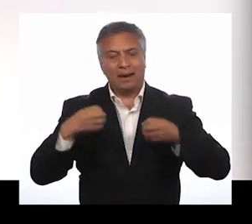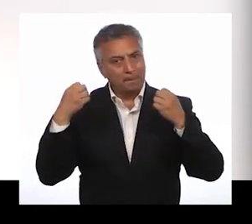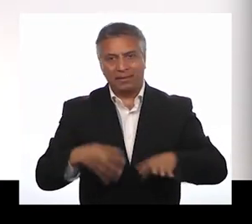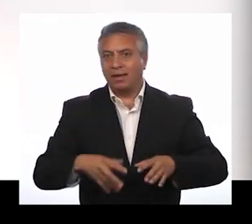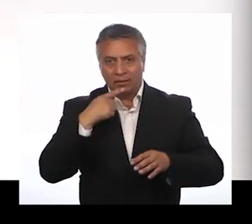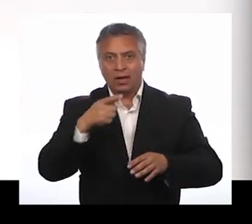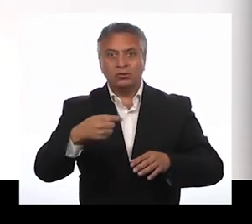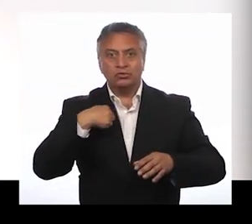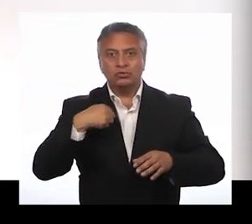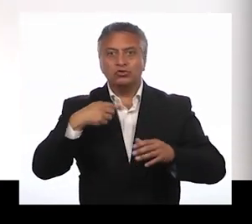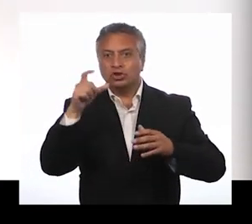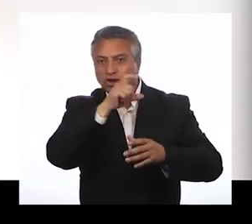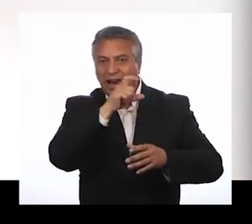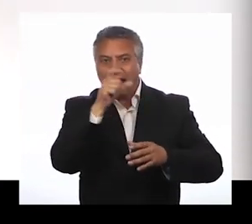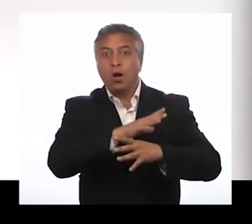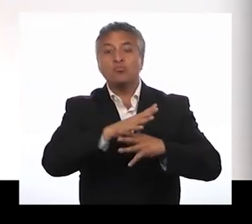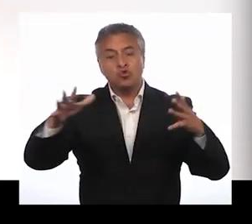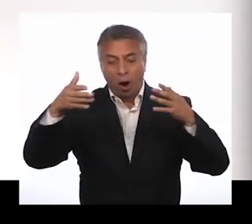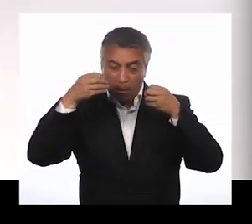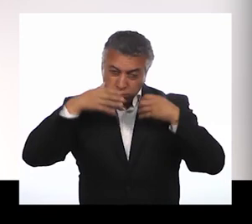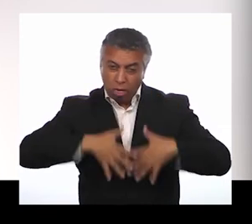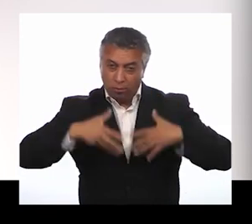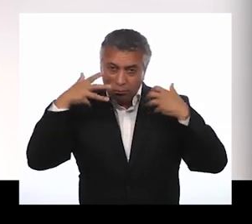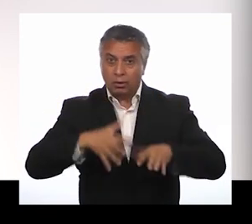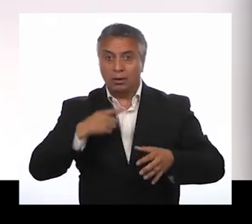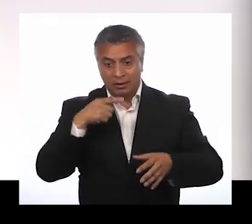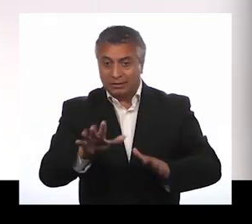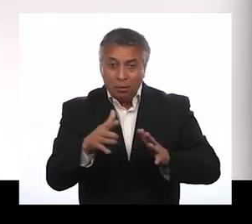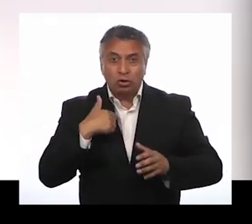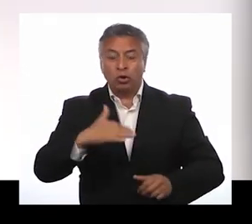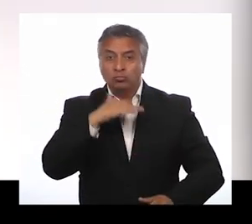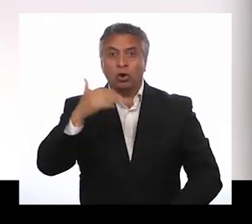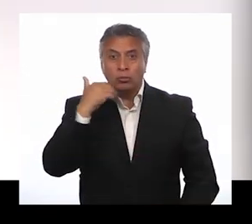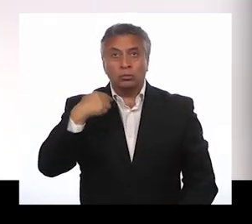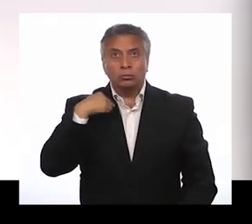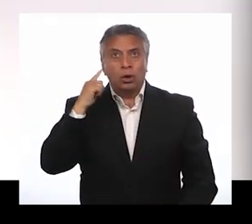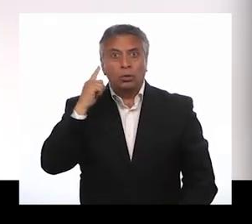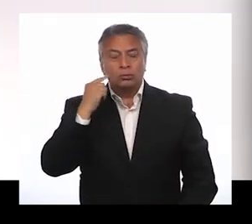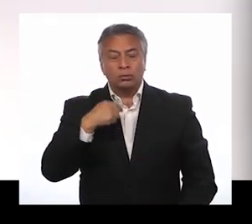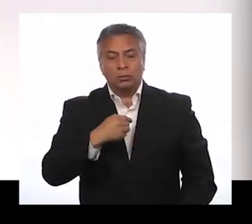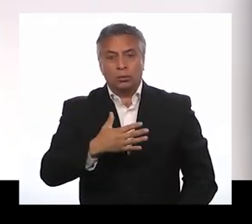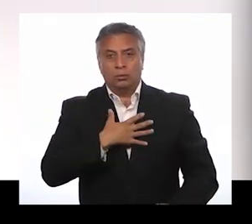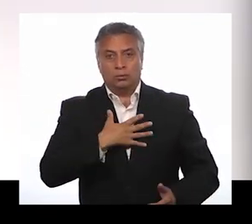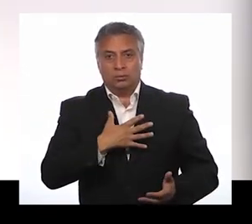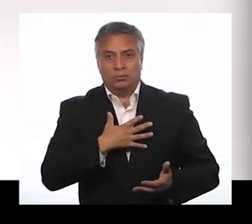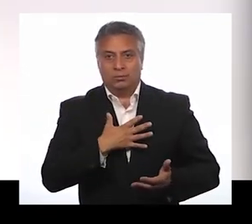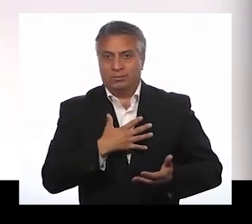está perdiendo mucha sangre, cosas así. Entonces yo